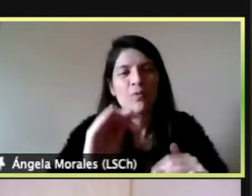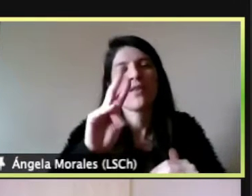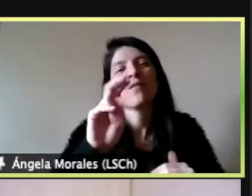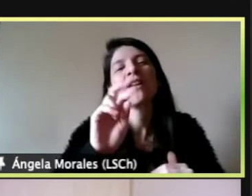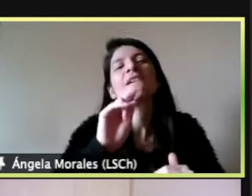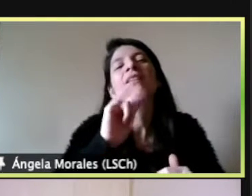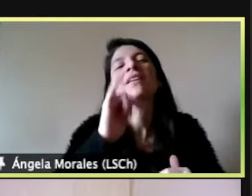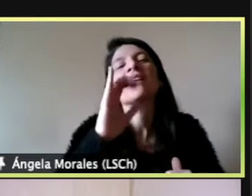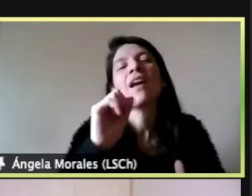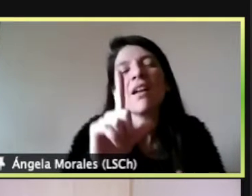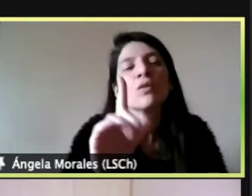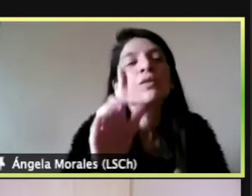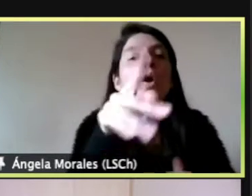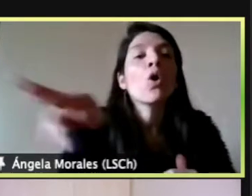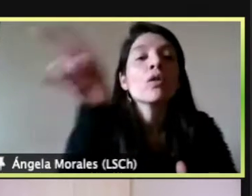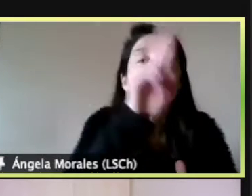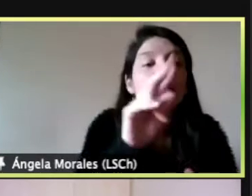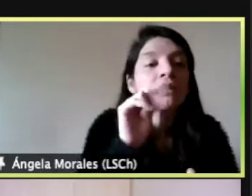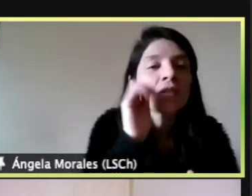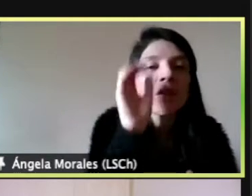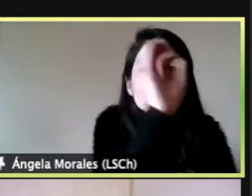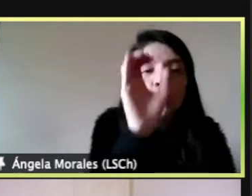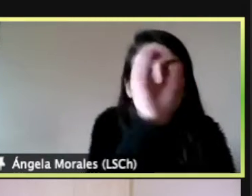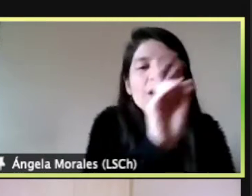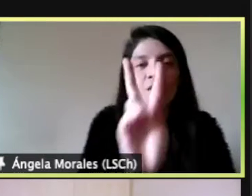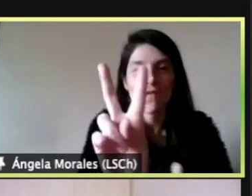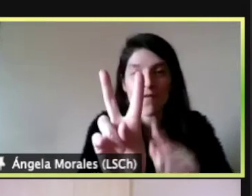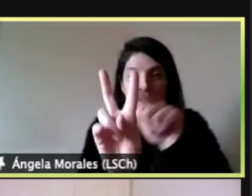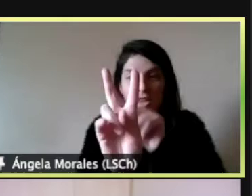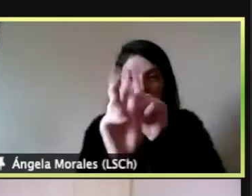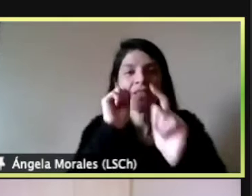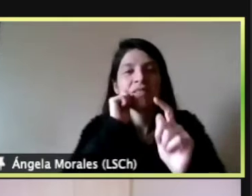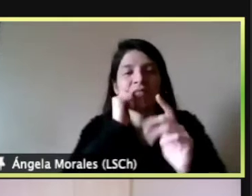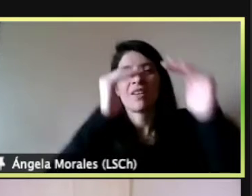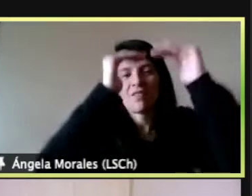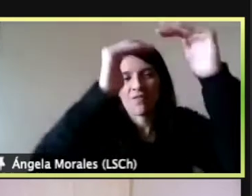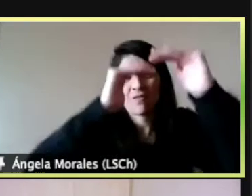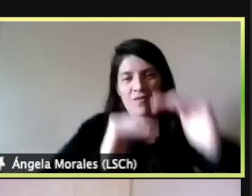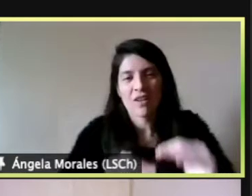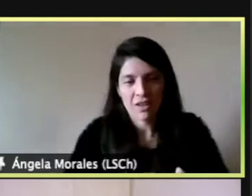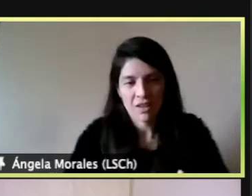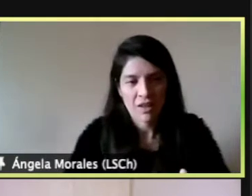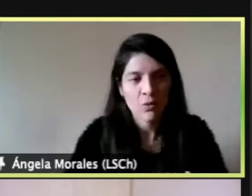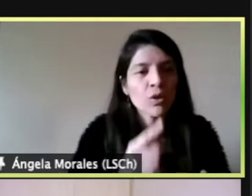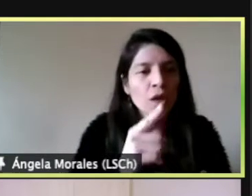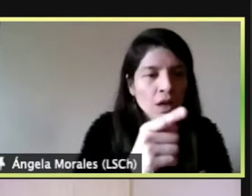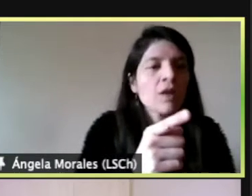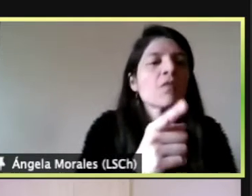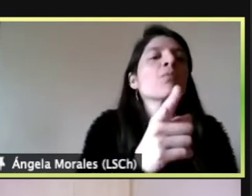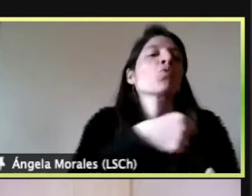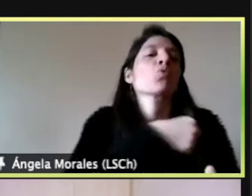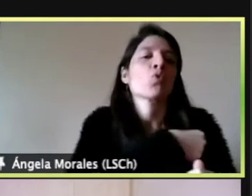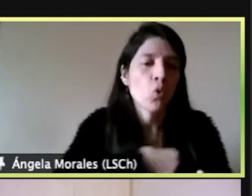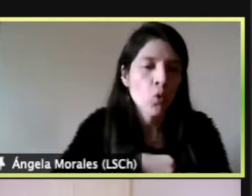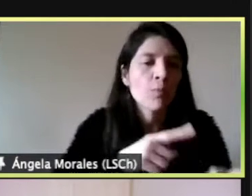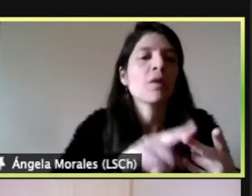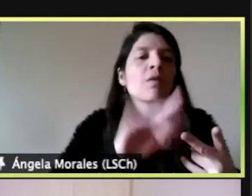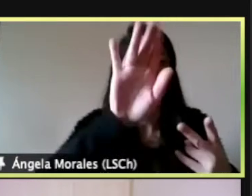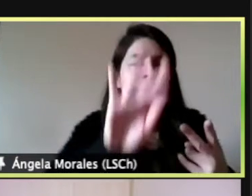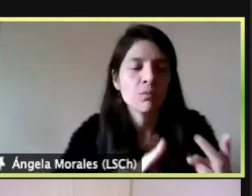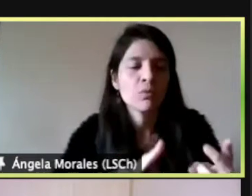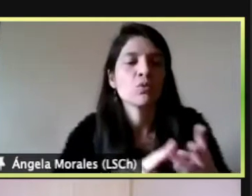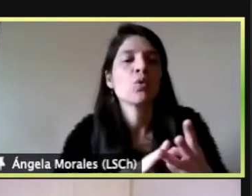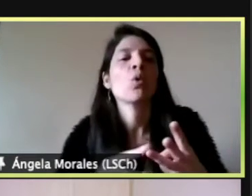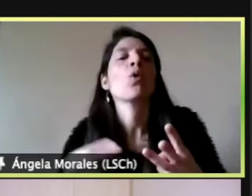cada fila. Bien, tenemos entonces acá, vamos a recuperar el nombre, luego la descripción, el monto